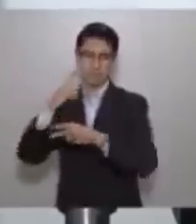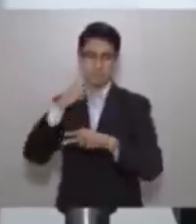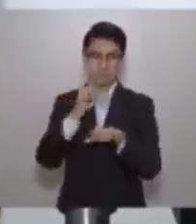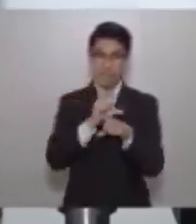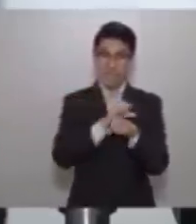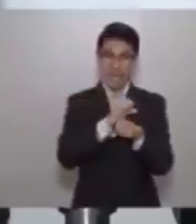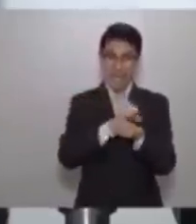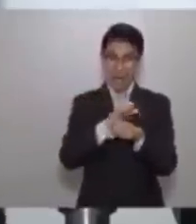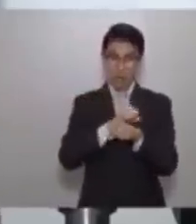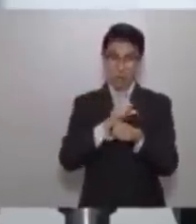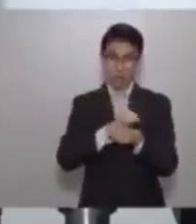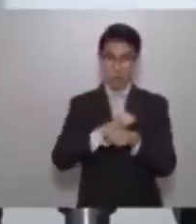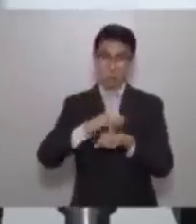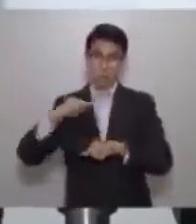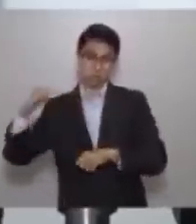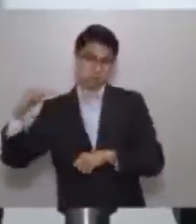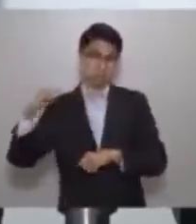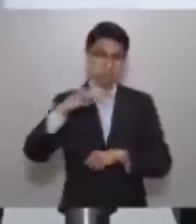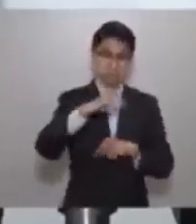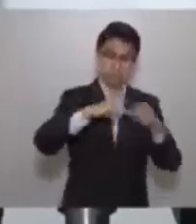tratando de huir